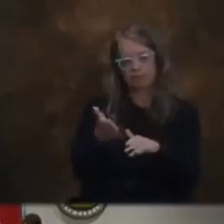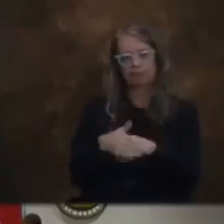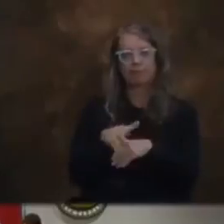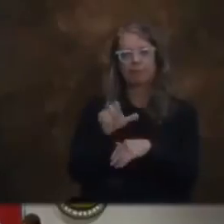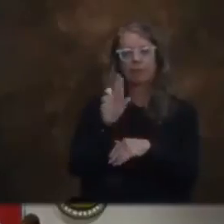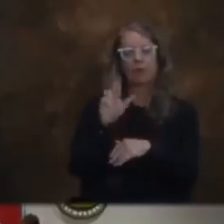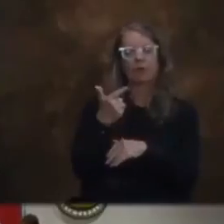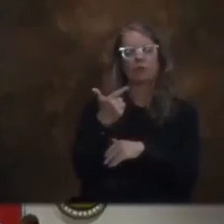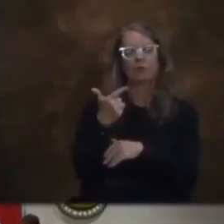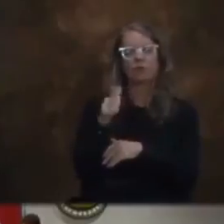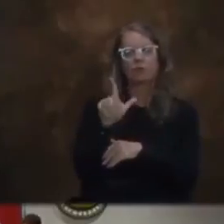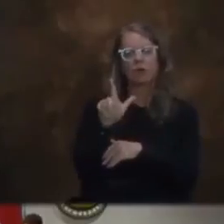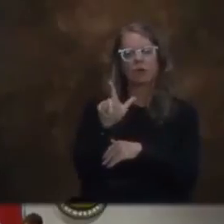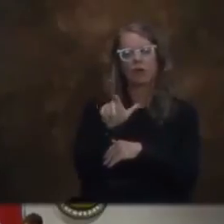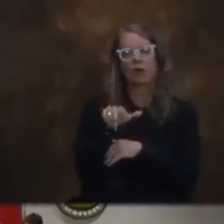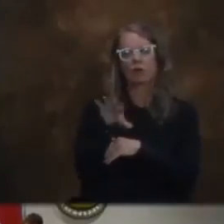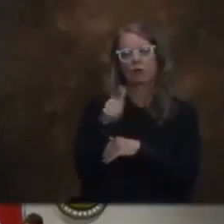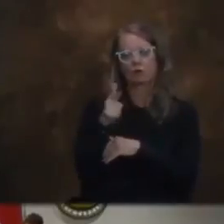pzifer